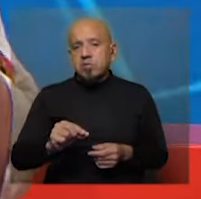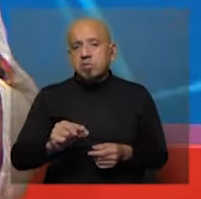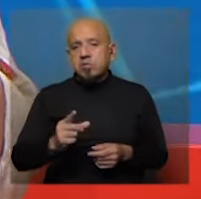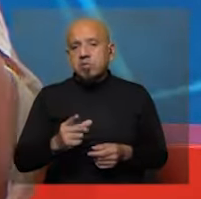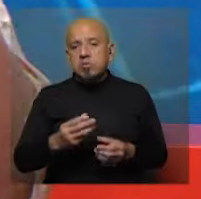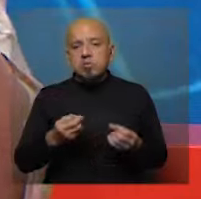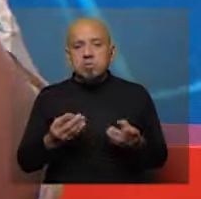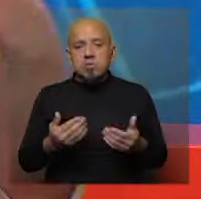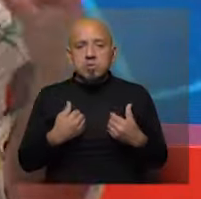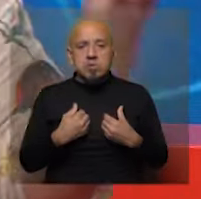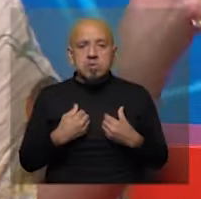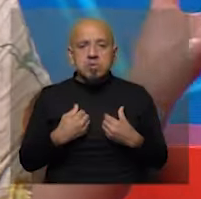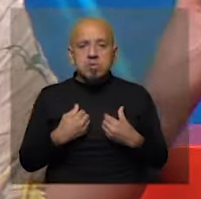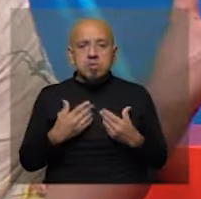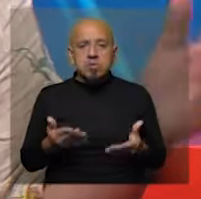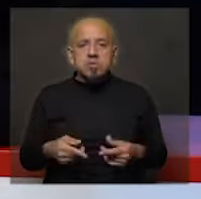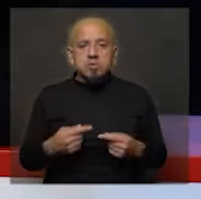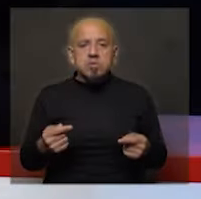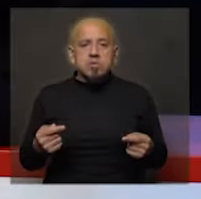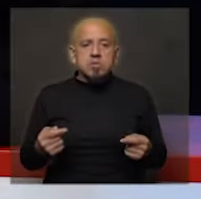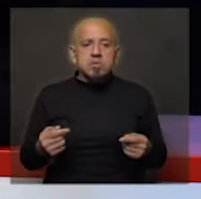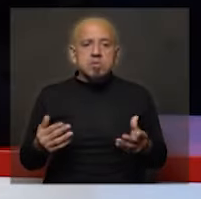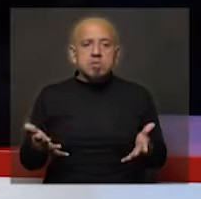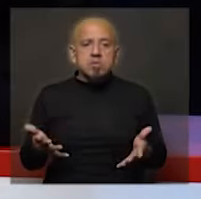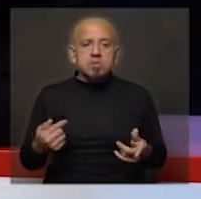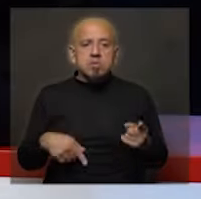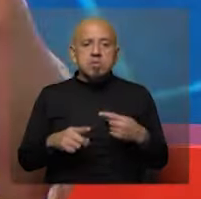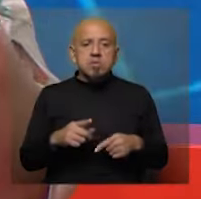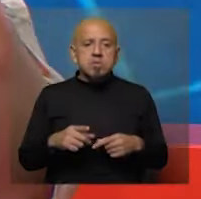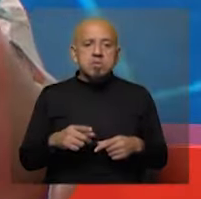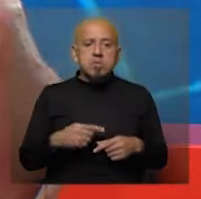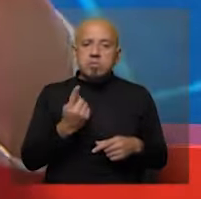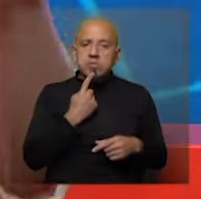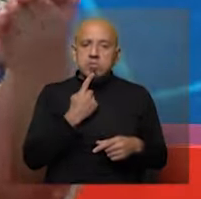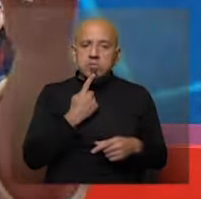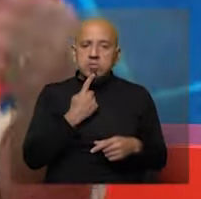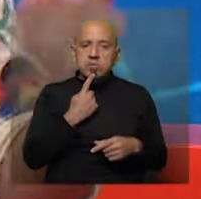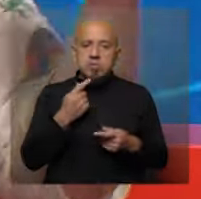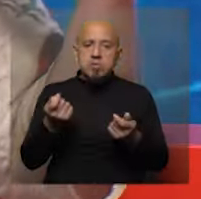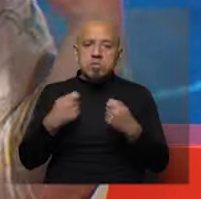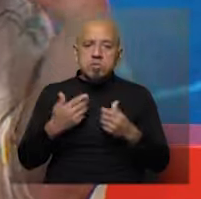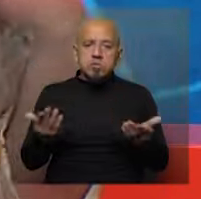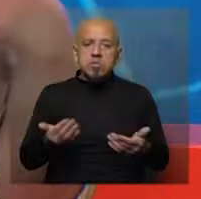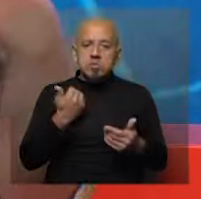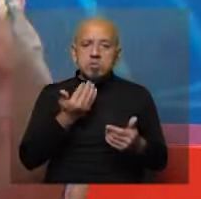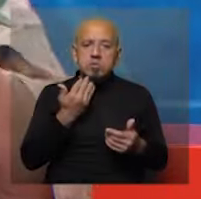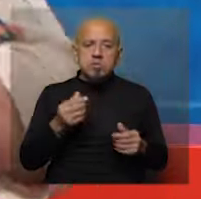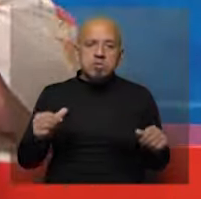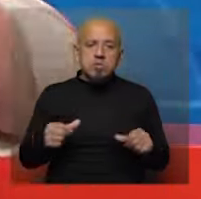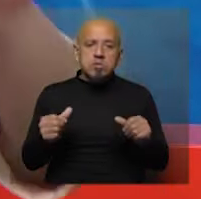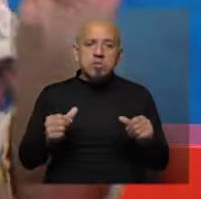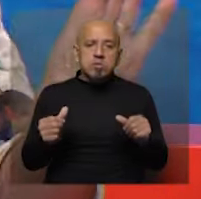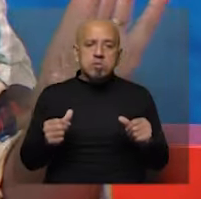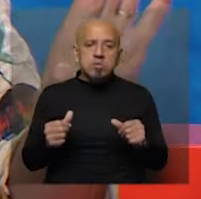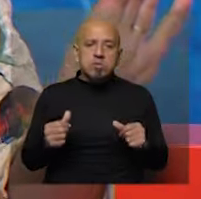porque Además nos pasa nos pasan cosas muy locas como que propios políticos nos derivan casos que no saben qué hacer y nosotras